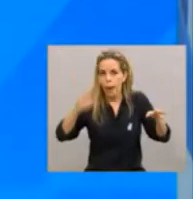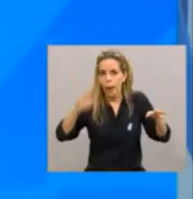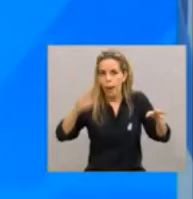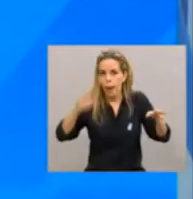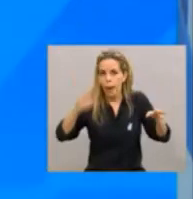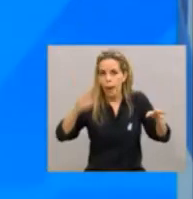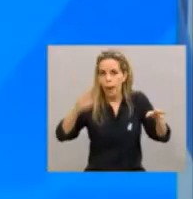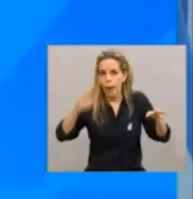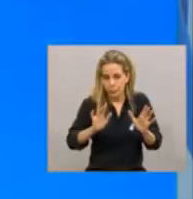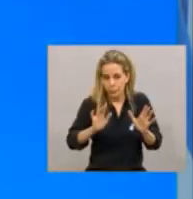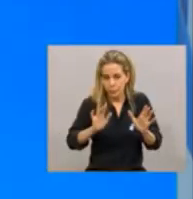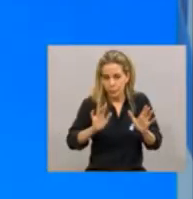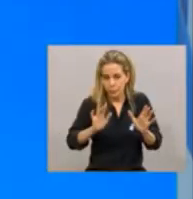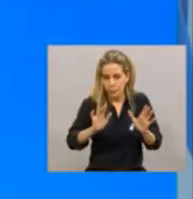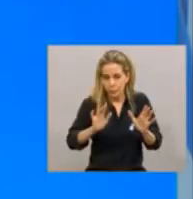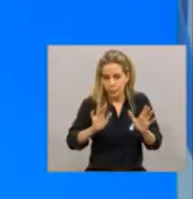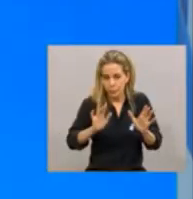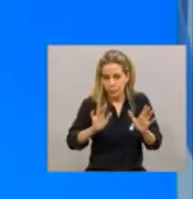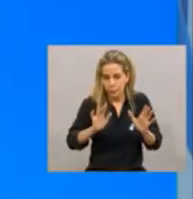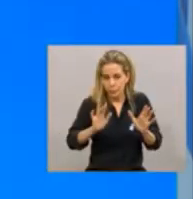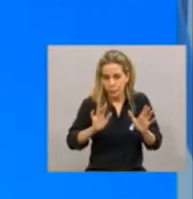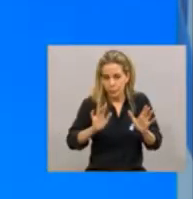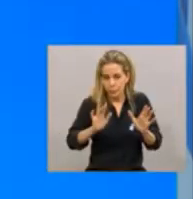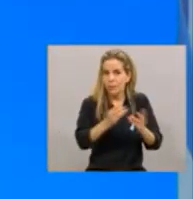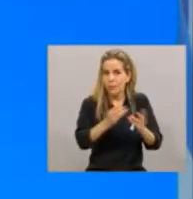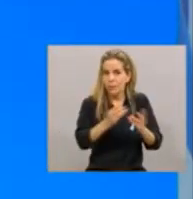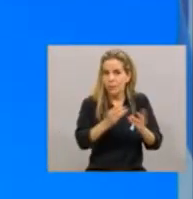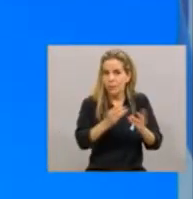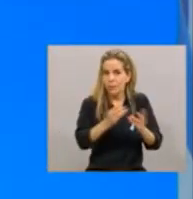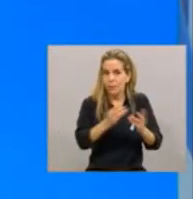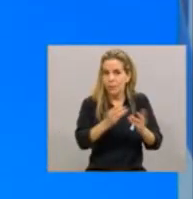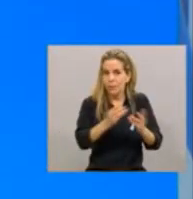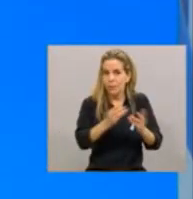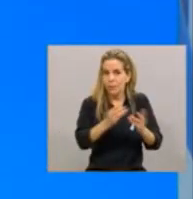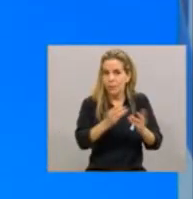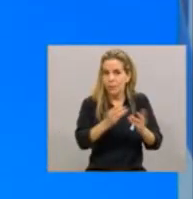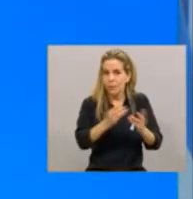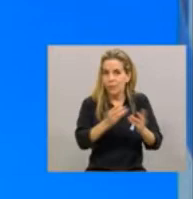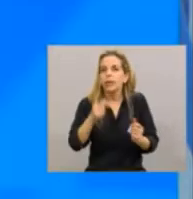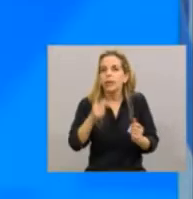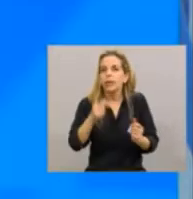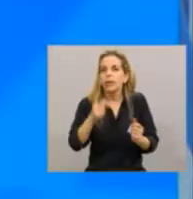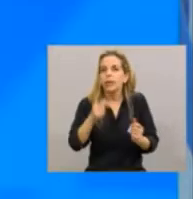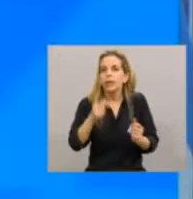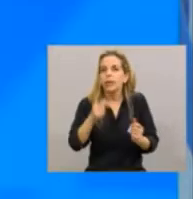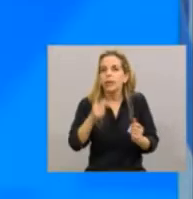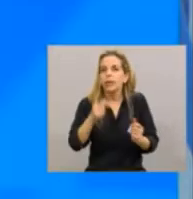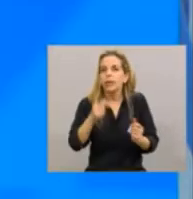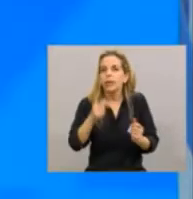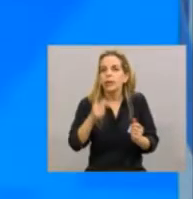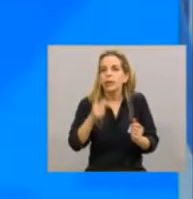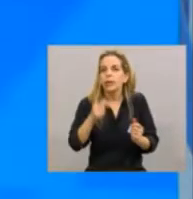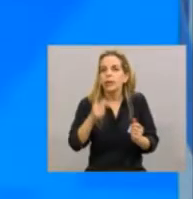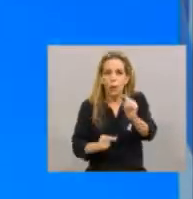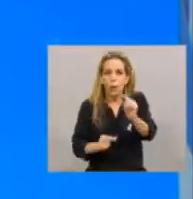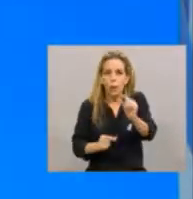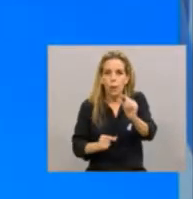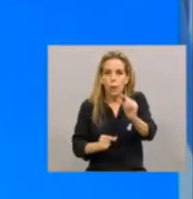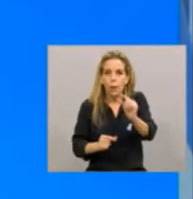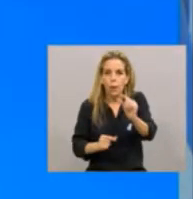metropolitana de buenos aires y cuando todo esto empiece a tomar y un poco de